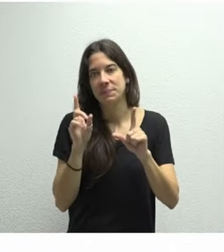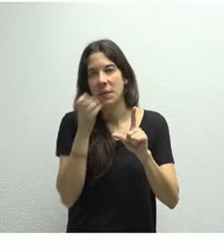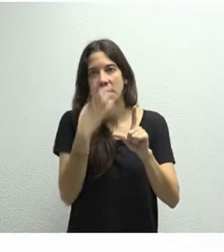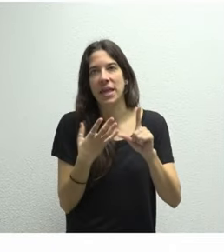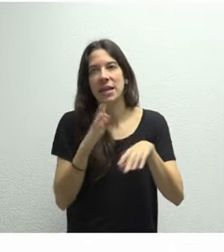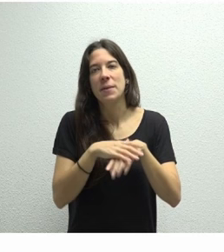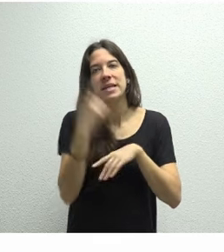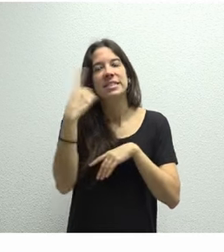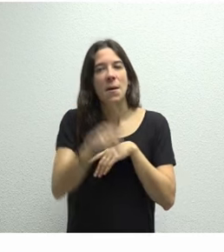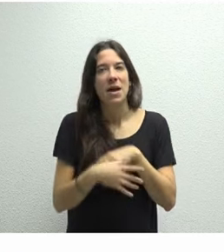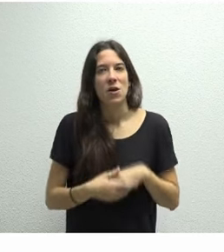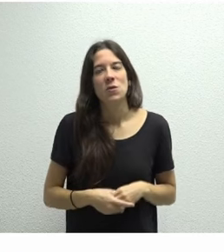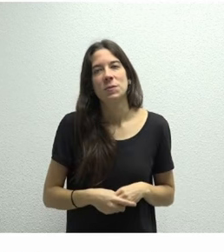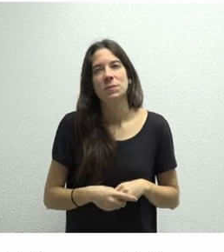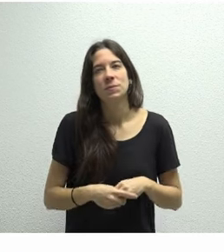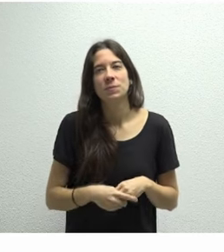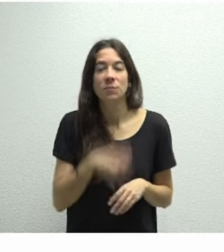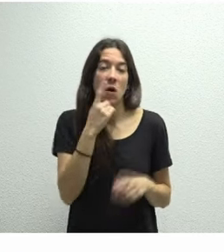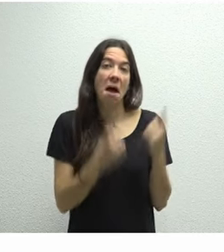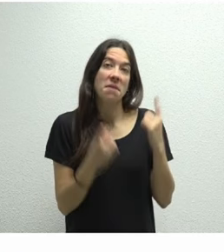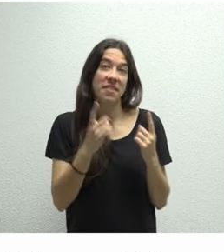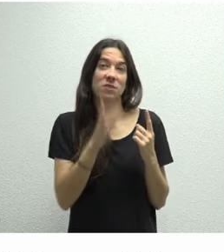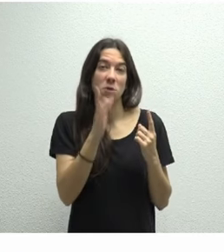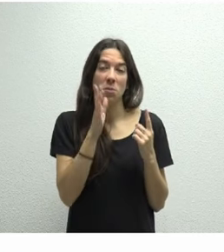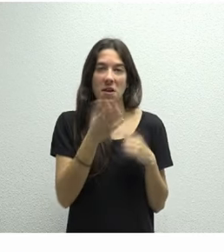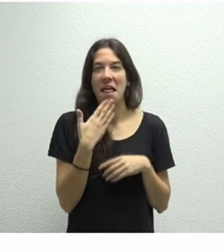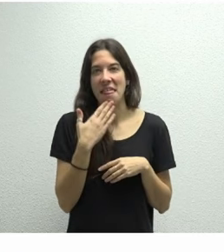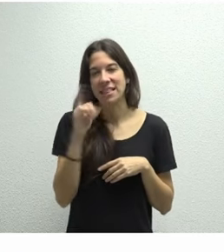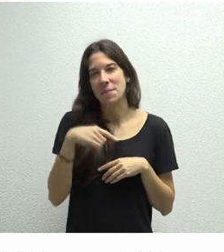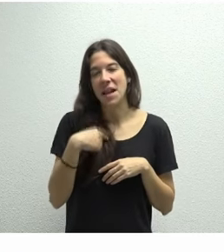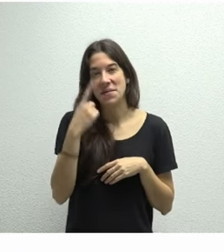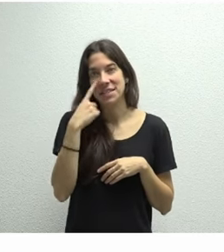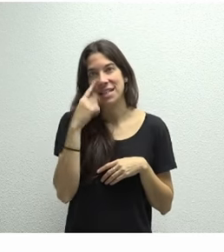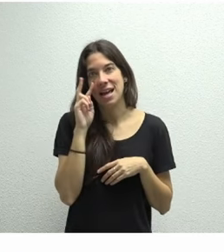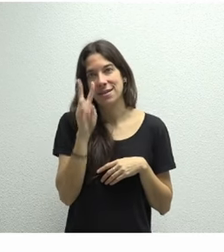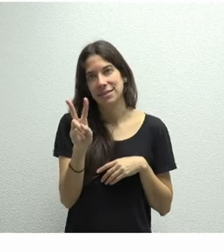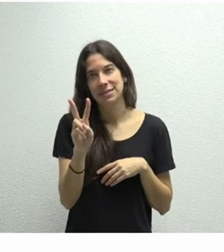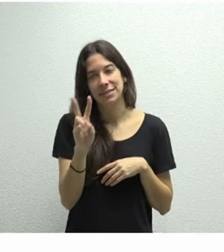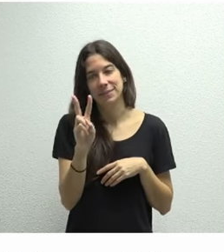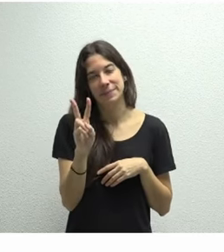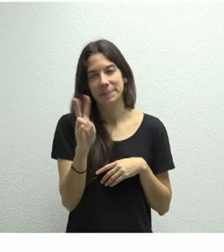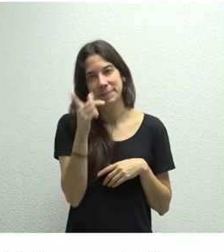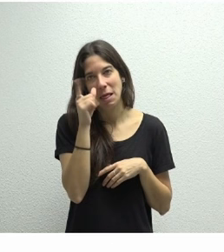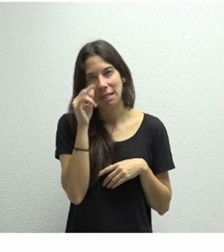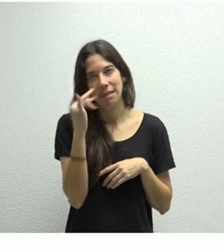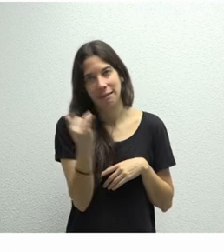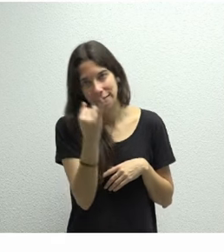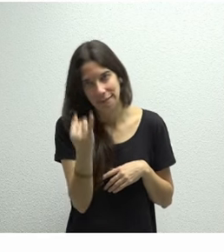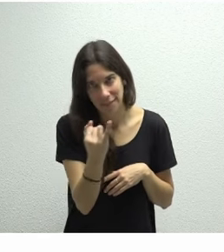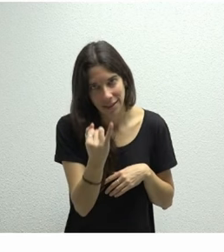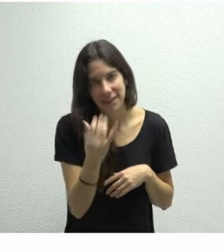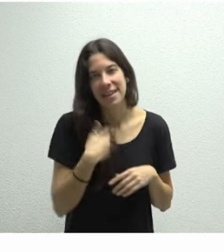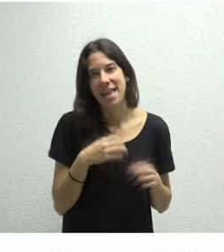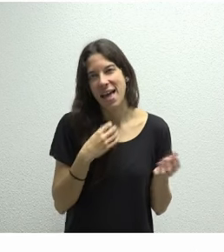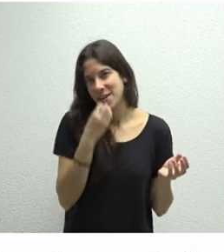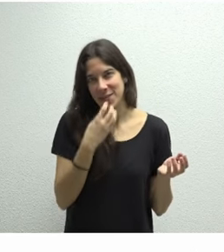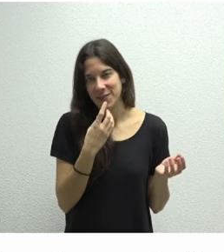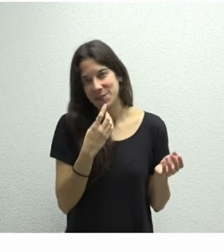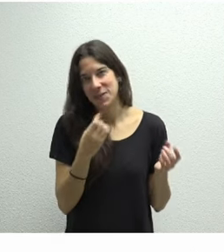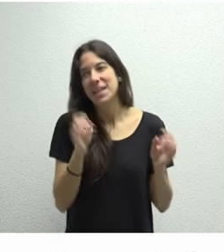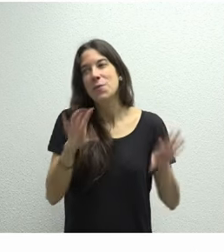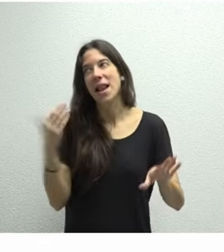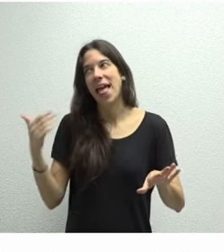a veces debe ser por la edad no que la vista ya también como otras muchas cosas pues no no es lo que era